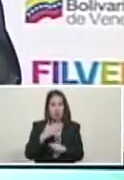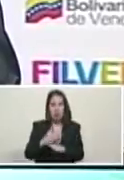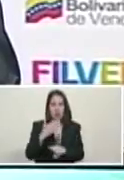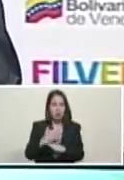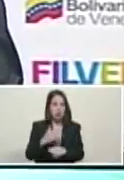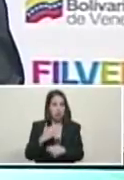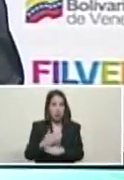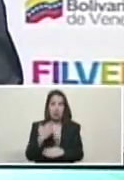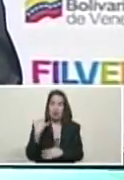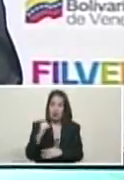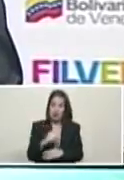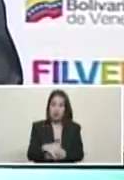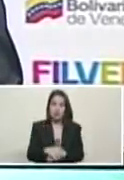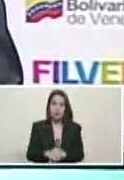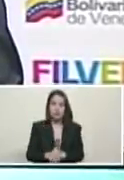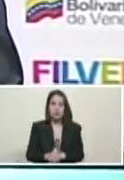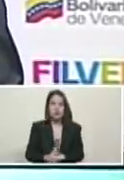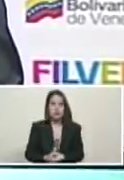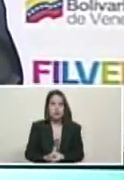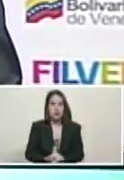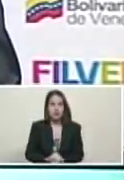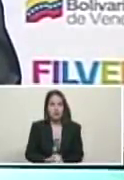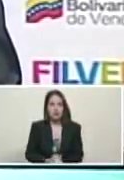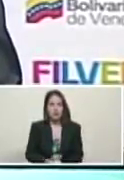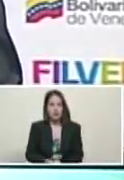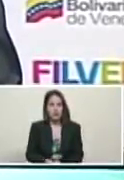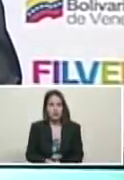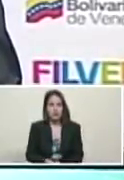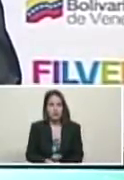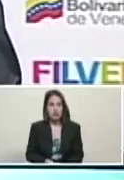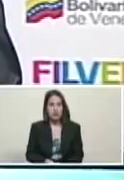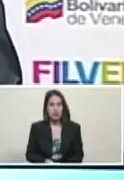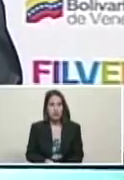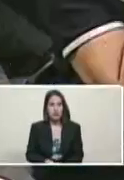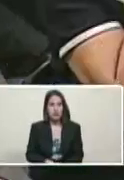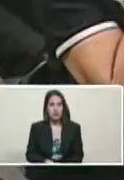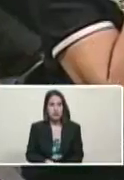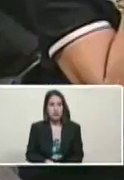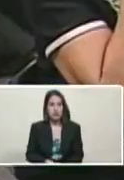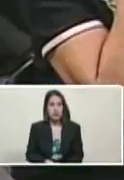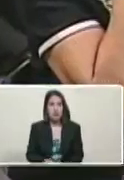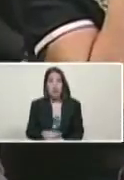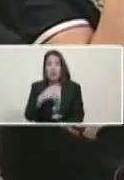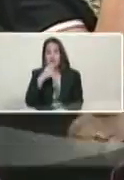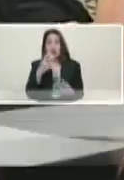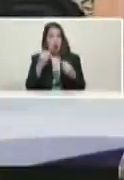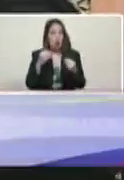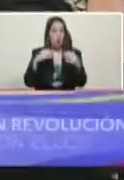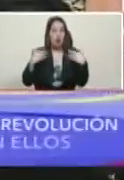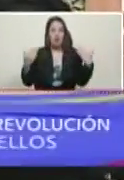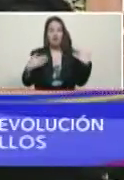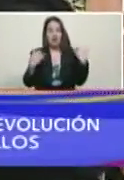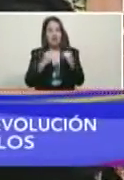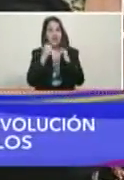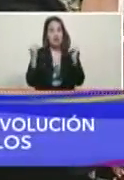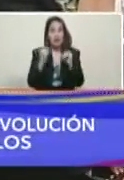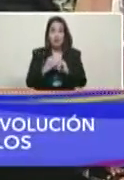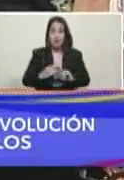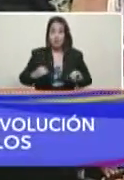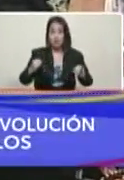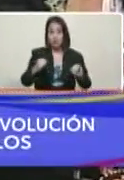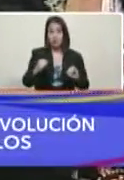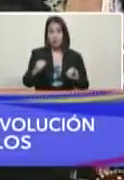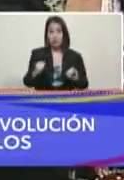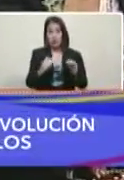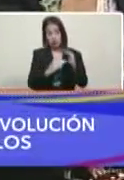Ya existía. Las dificultades son intrínsecas a la lucha, como es la felicidad. La felicidad es